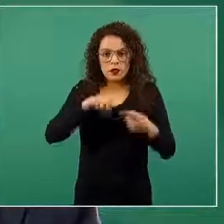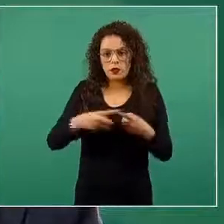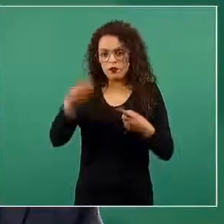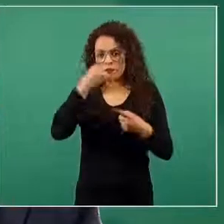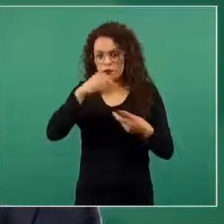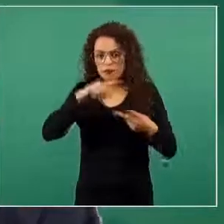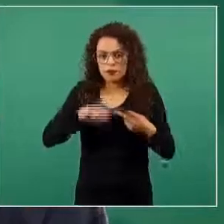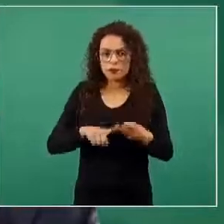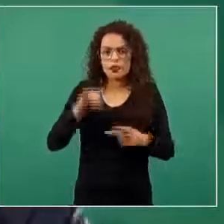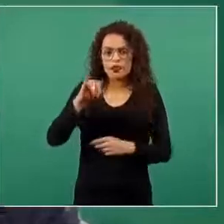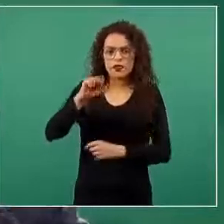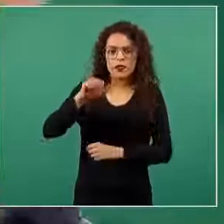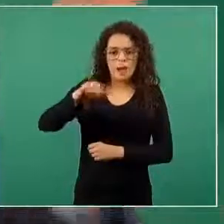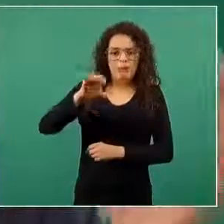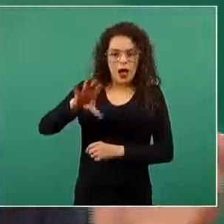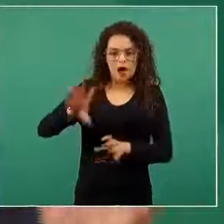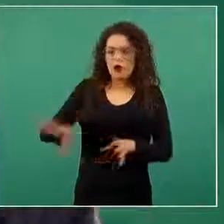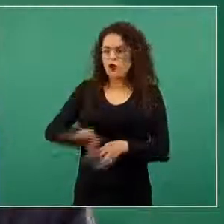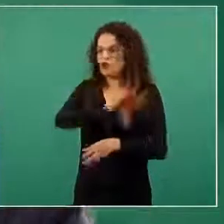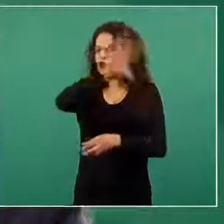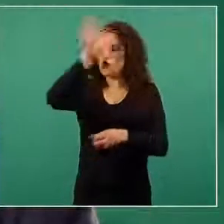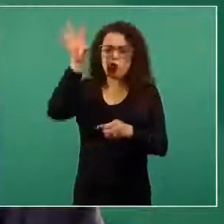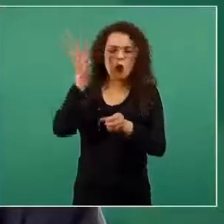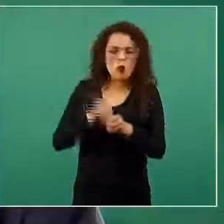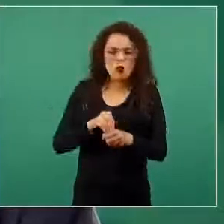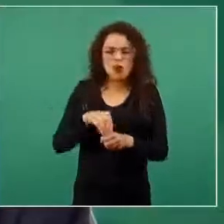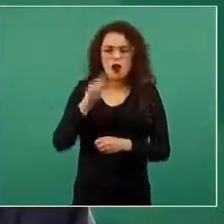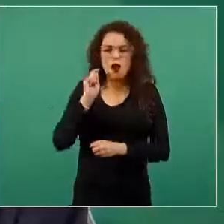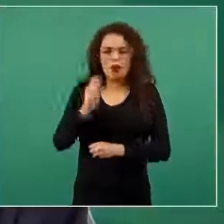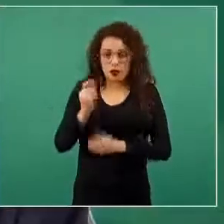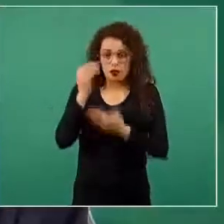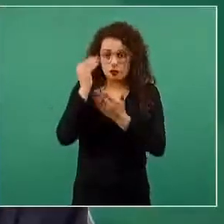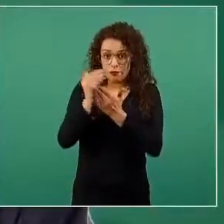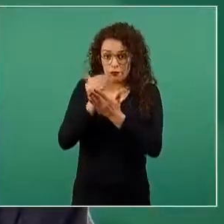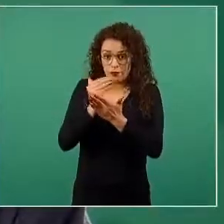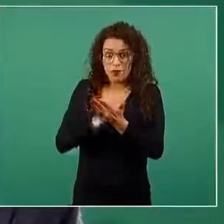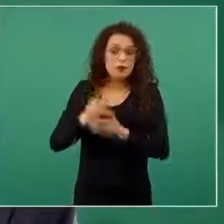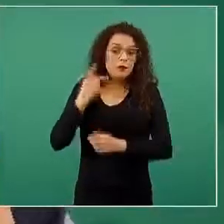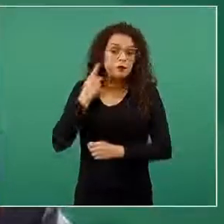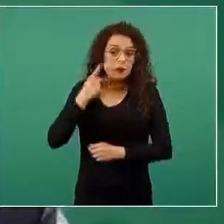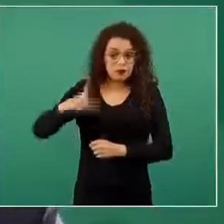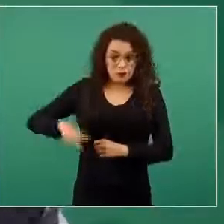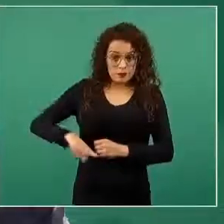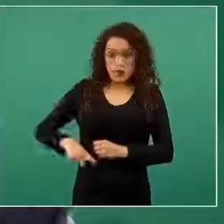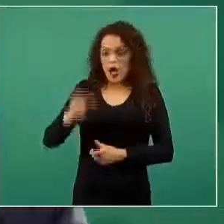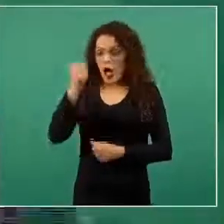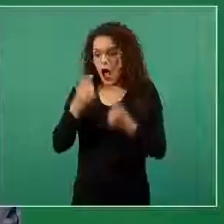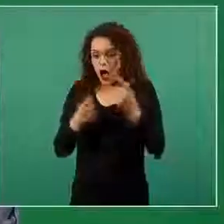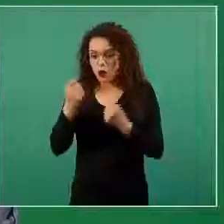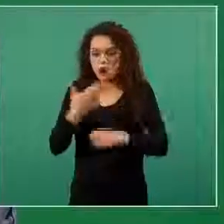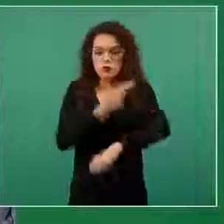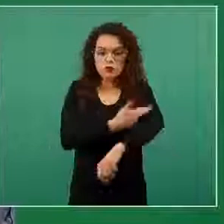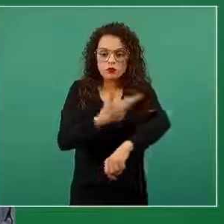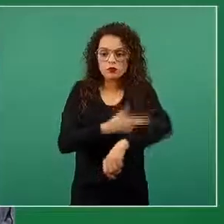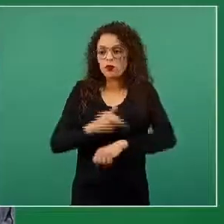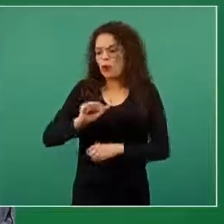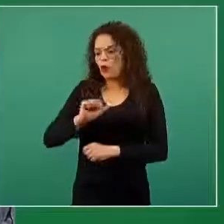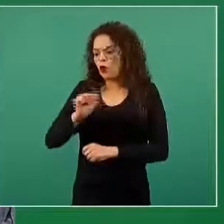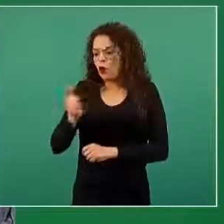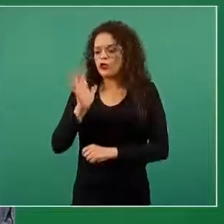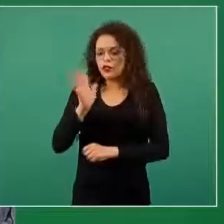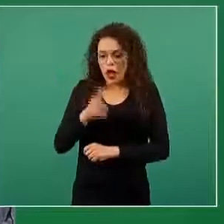Competitividad, GISAMAC, que tiene todo un mapa de políticas públicas, algunas en curso, otras por implantarse,